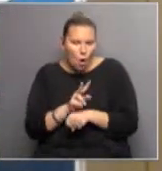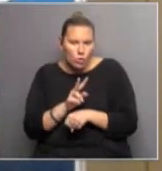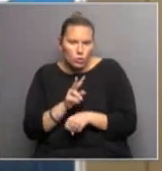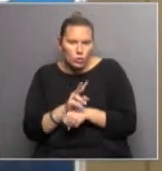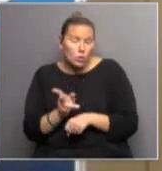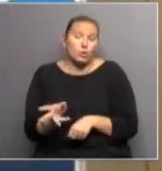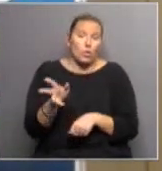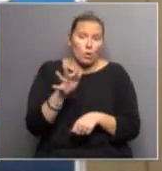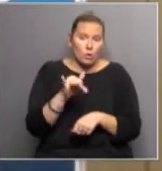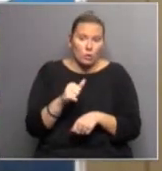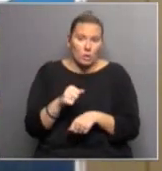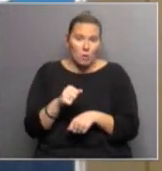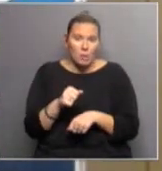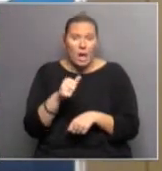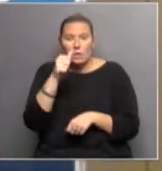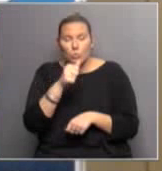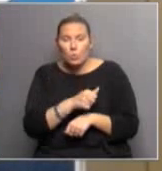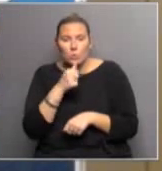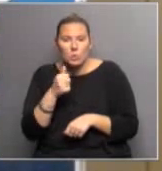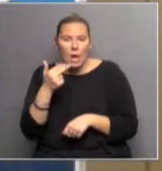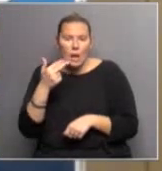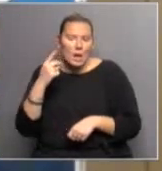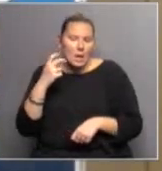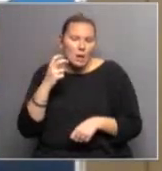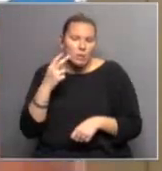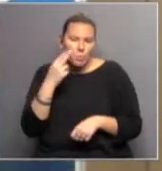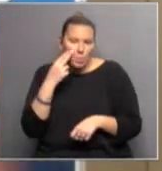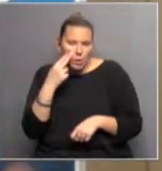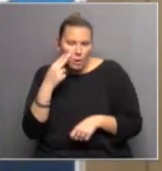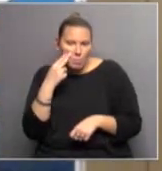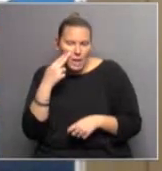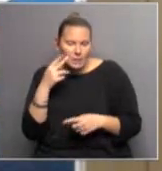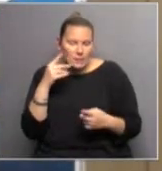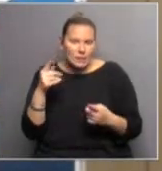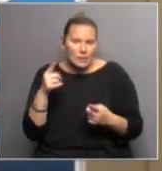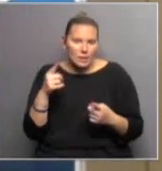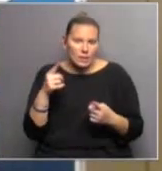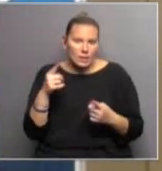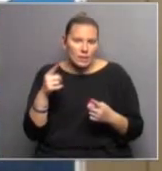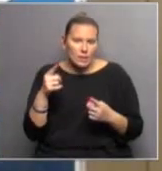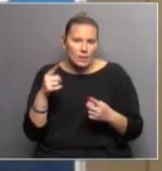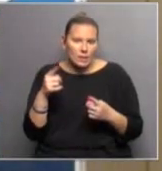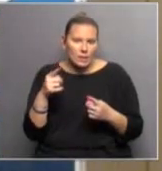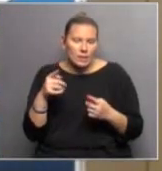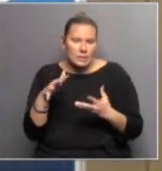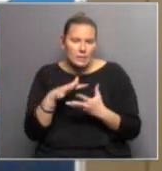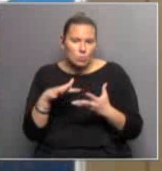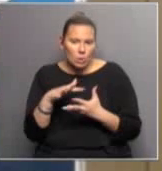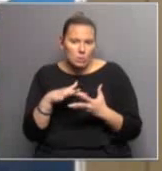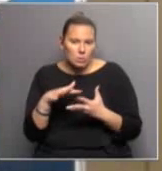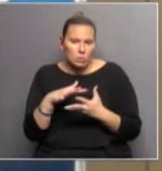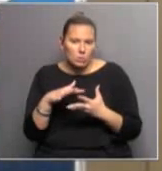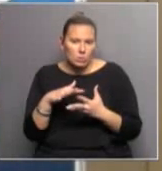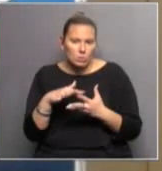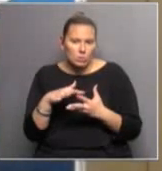la vida cotidiana para resolver la tensión y fricción que se genera con